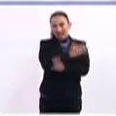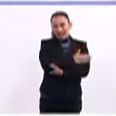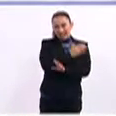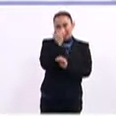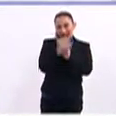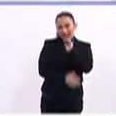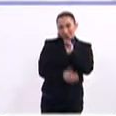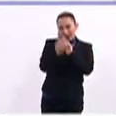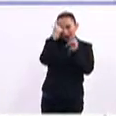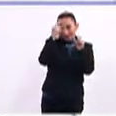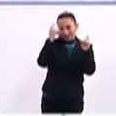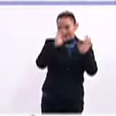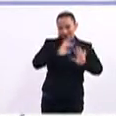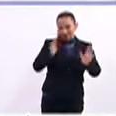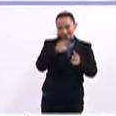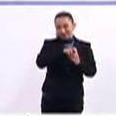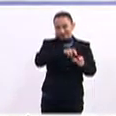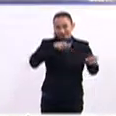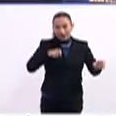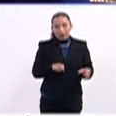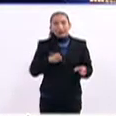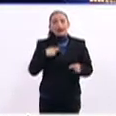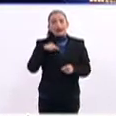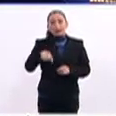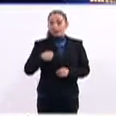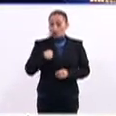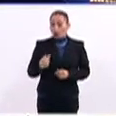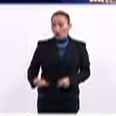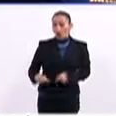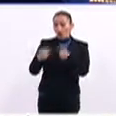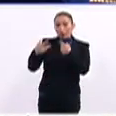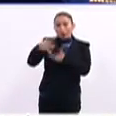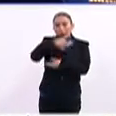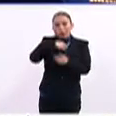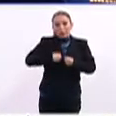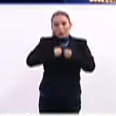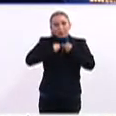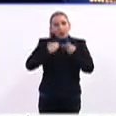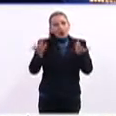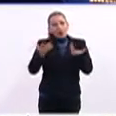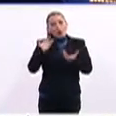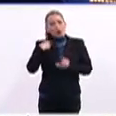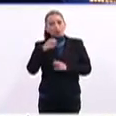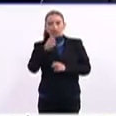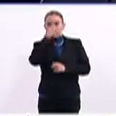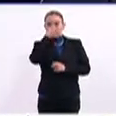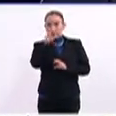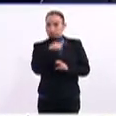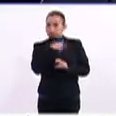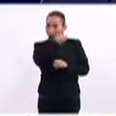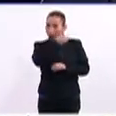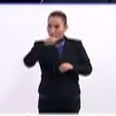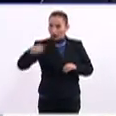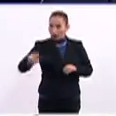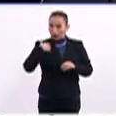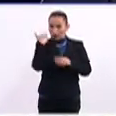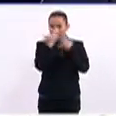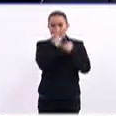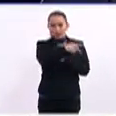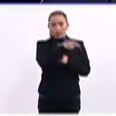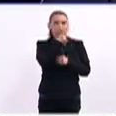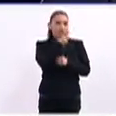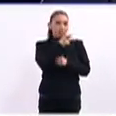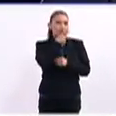de recibirse. Y crecí entre una disciplina muy estricta académica, por lo mismo que mi